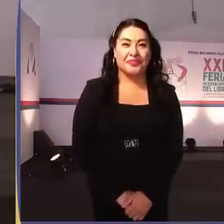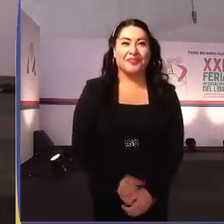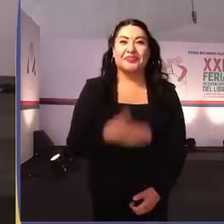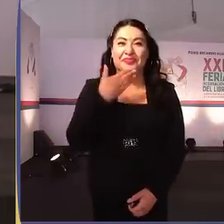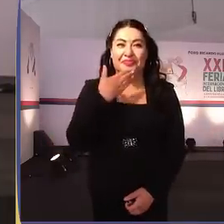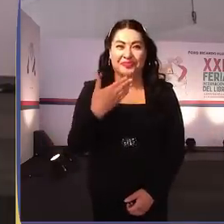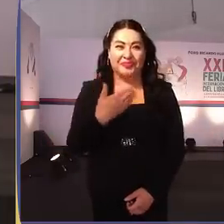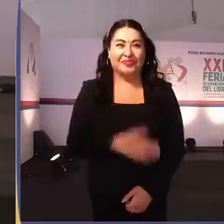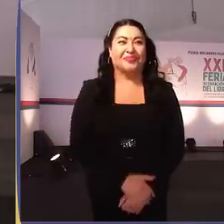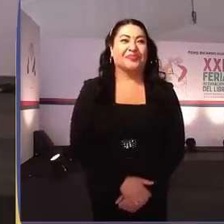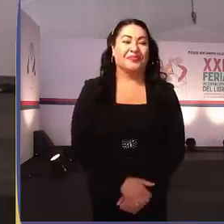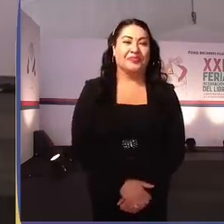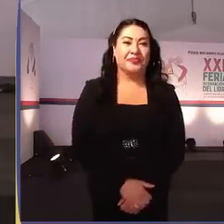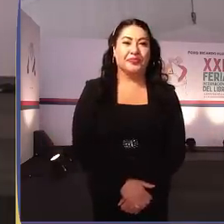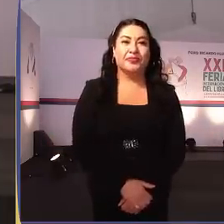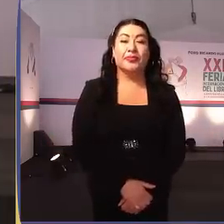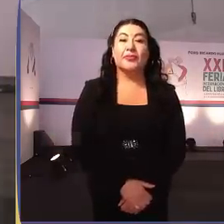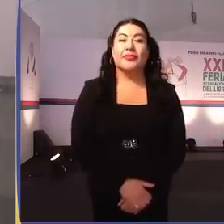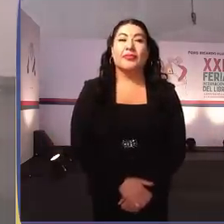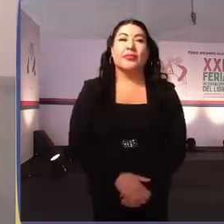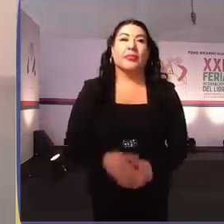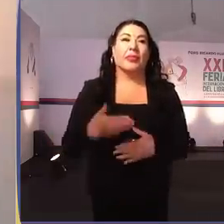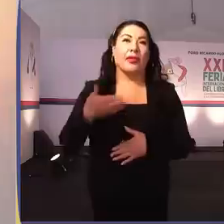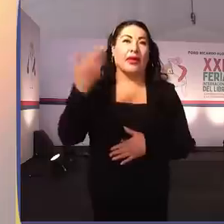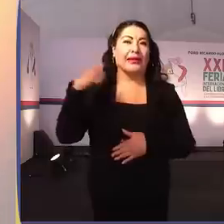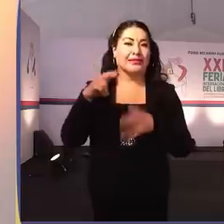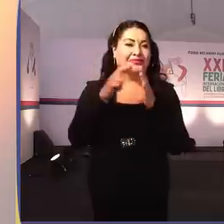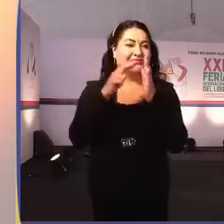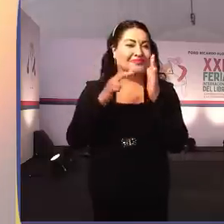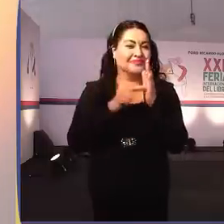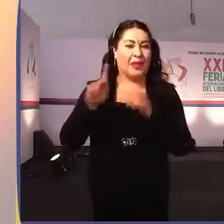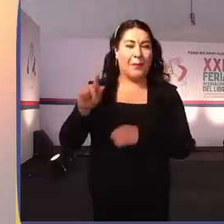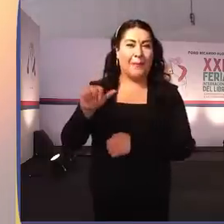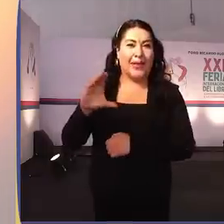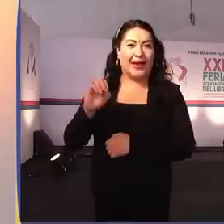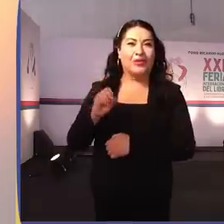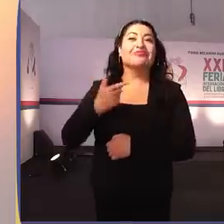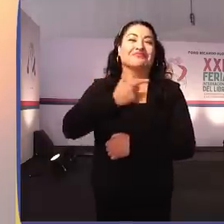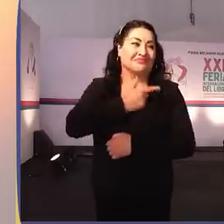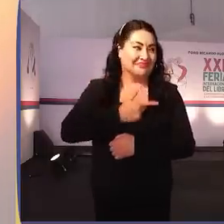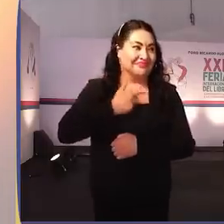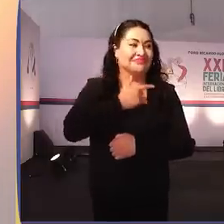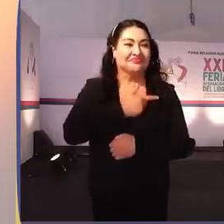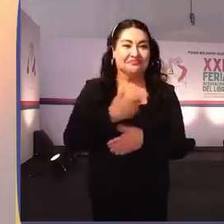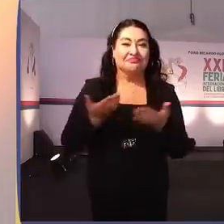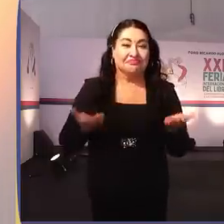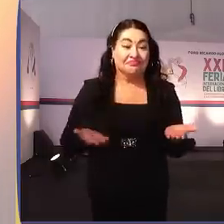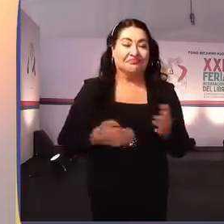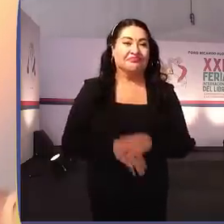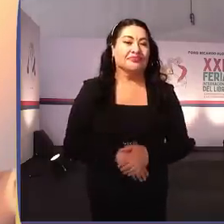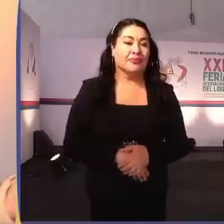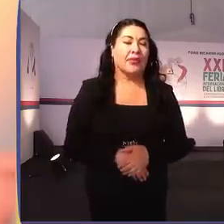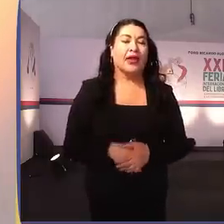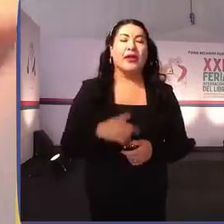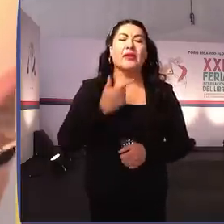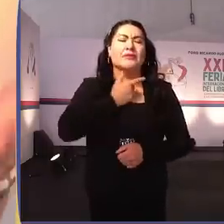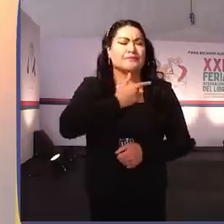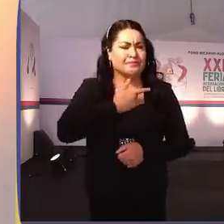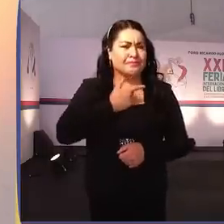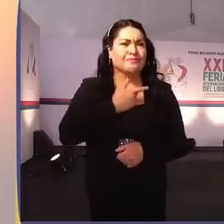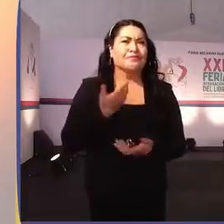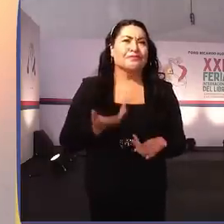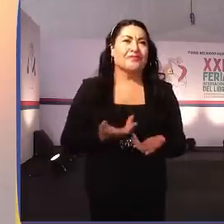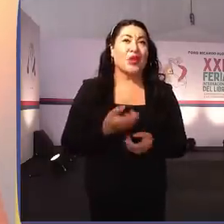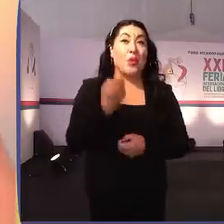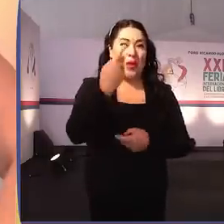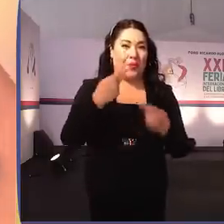Bien, bien. Me gustaron las reglas de Paco. Me da mucho gusto que alguien